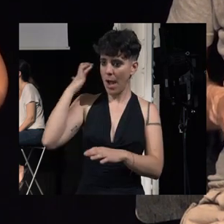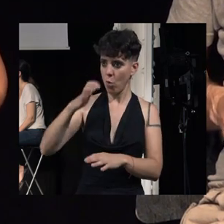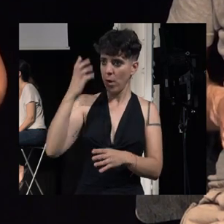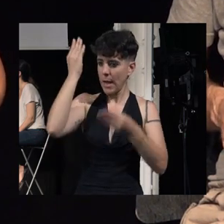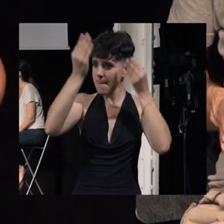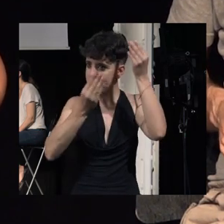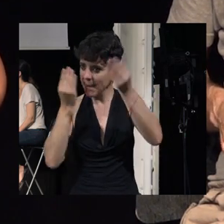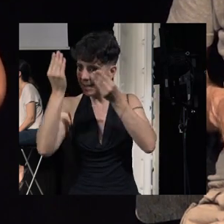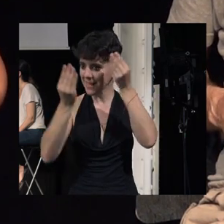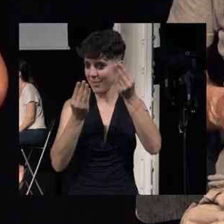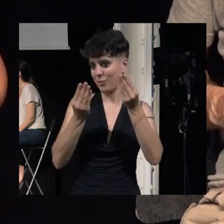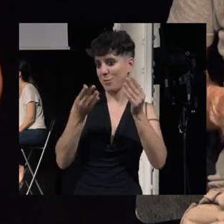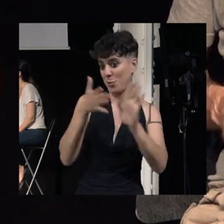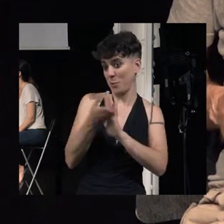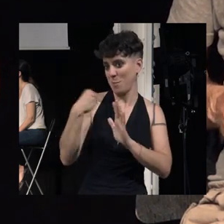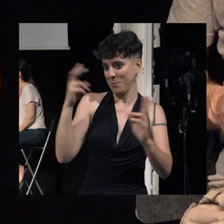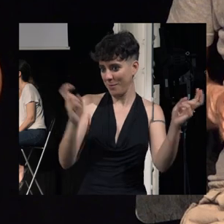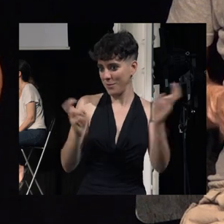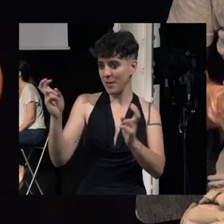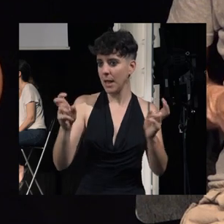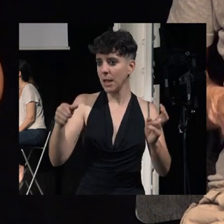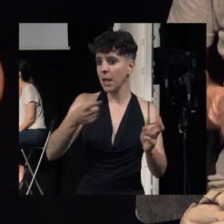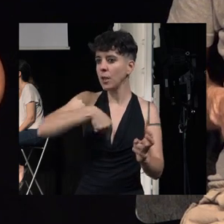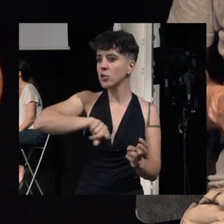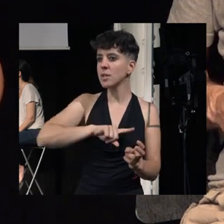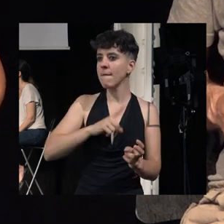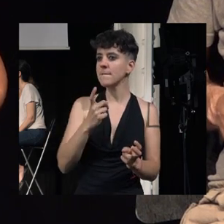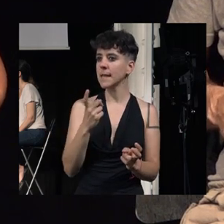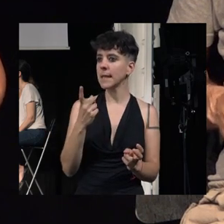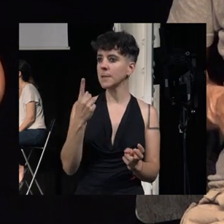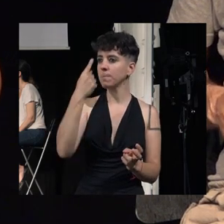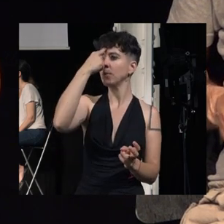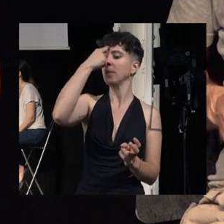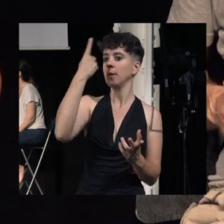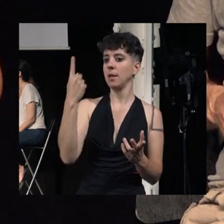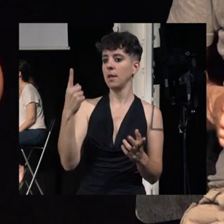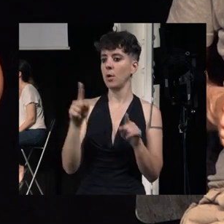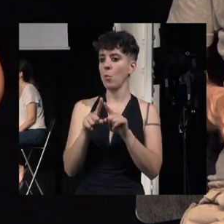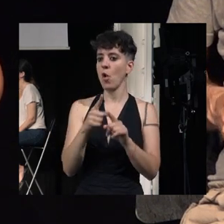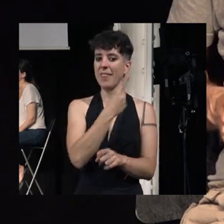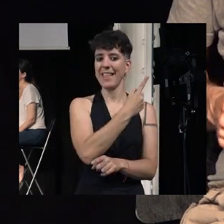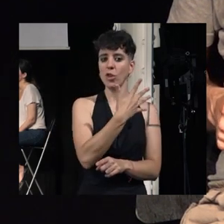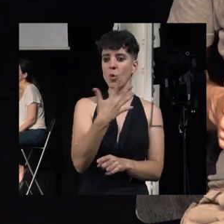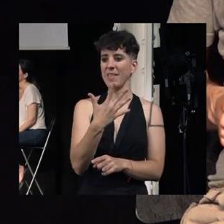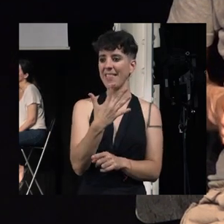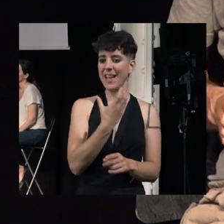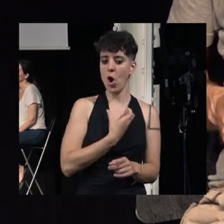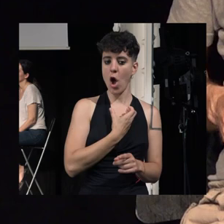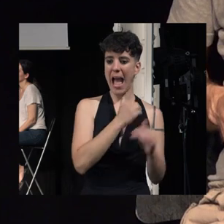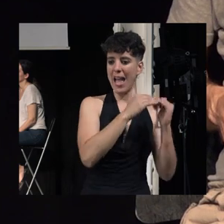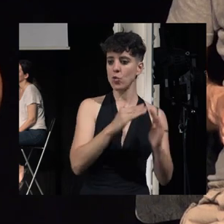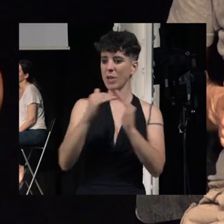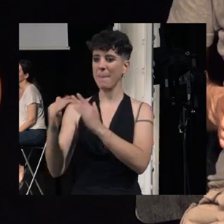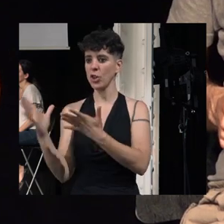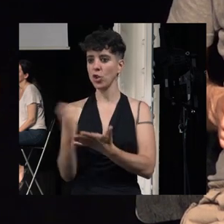convoca aquí hoy, cuando, y yo creo que no somos conscientes, tenemos un 155 en cada ayuntamiento, pero no en cada ayuntamiento de